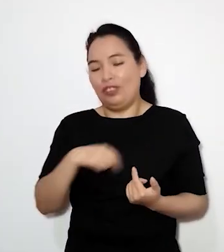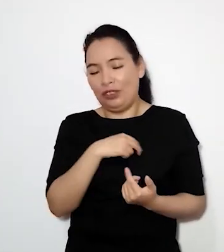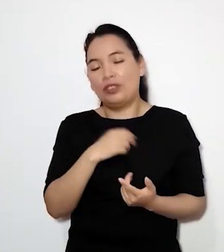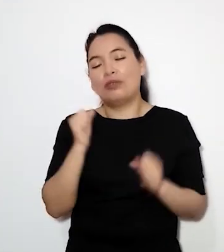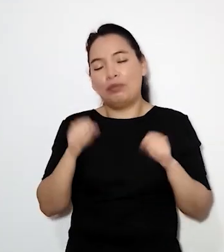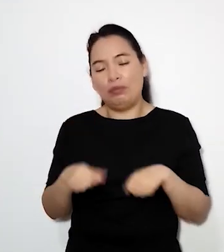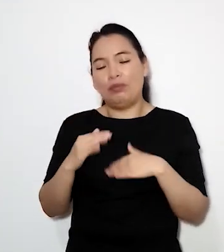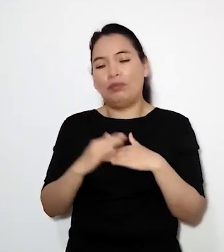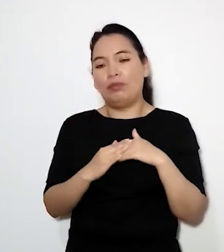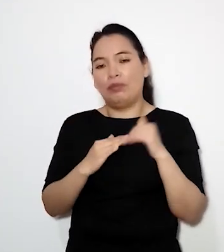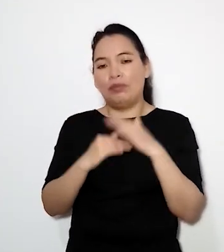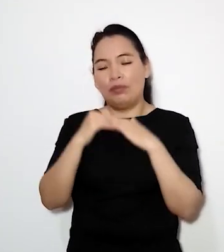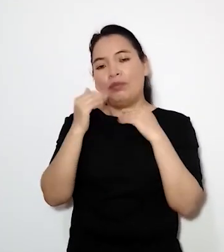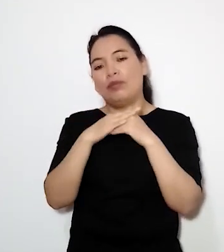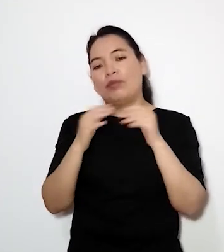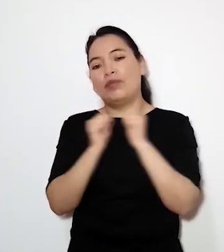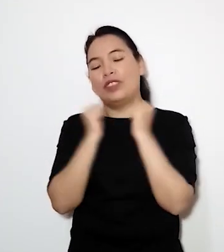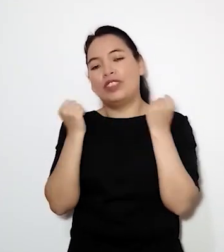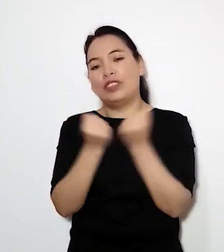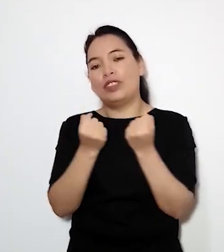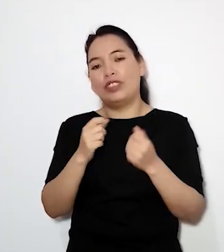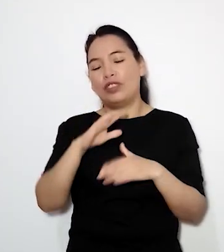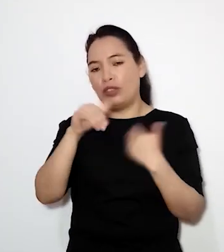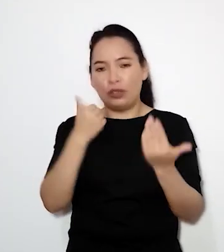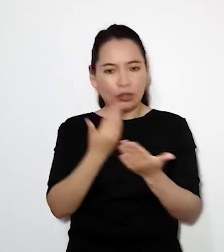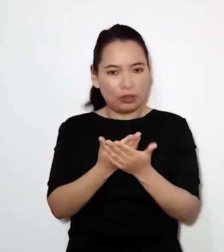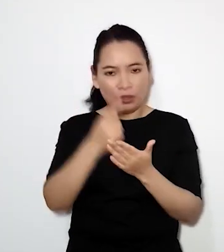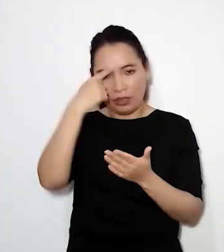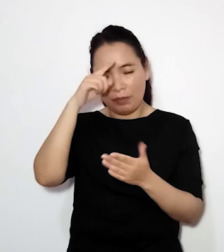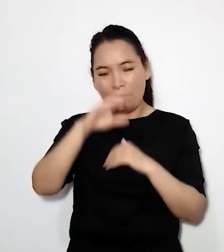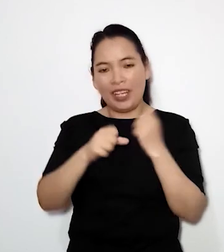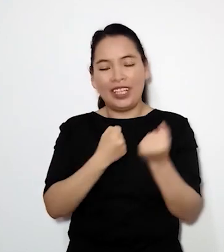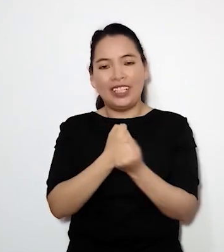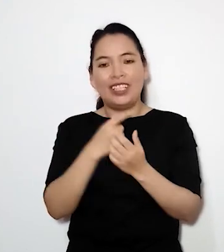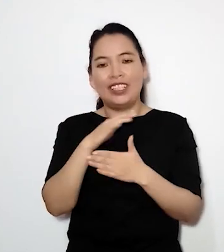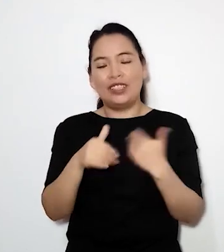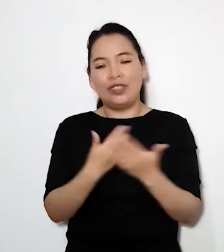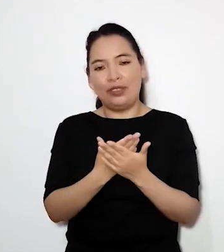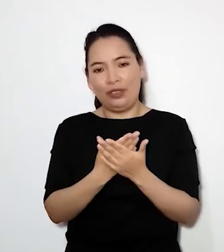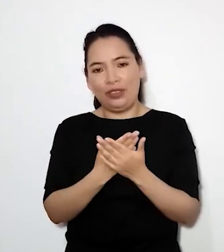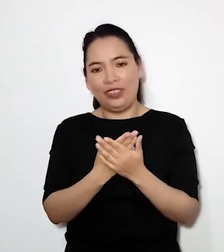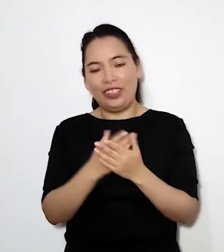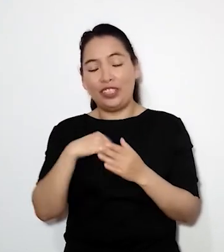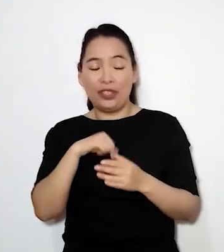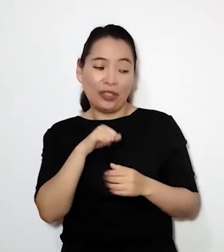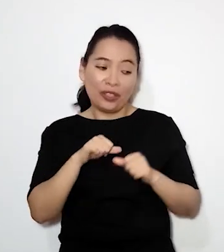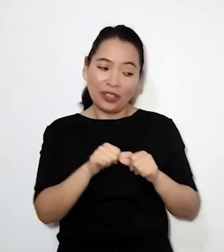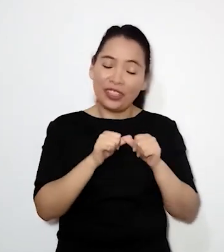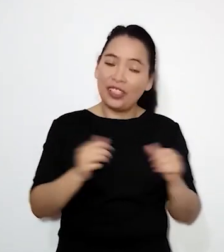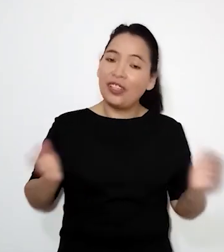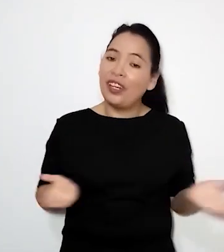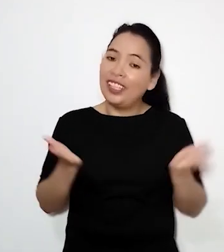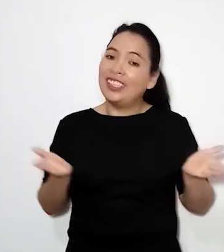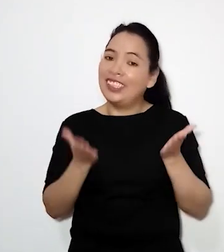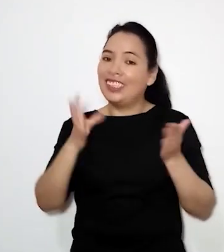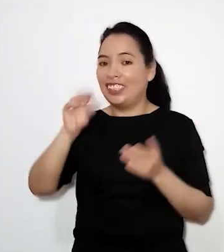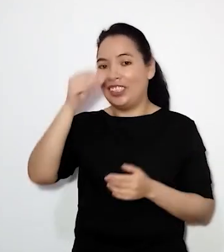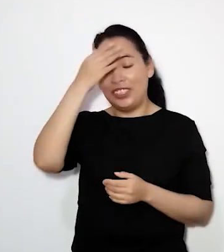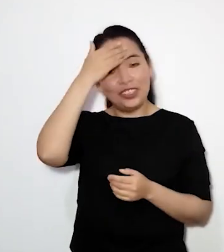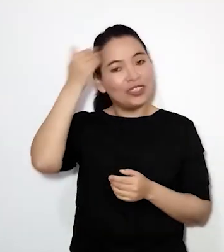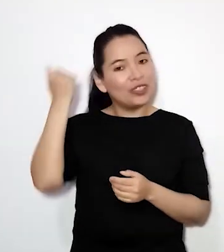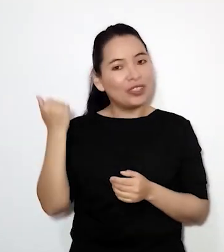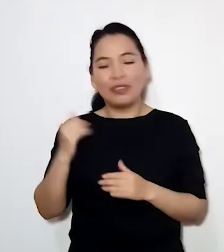todos y para todos. Y me quedo por ahí diciendo y alentando a todos que no olvidemos de construir, de integrar,